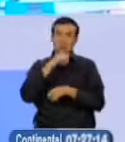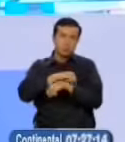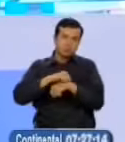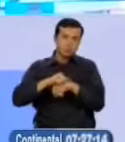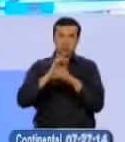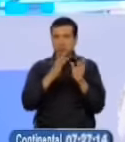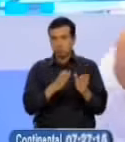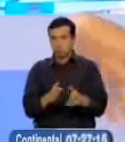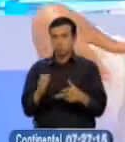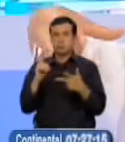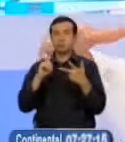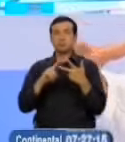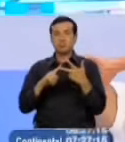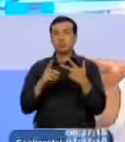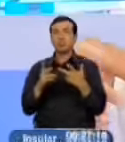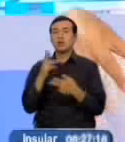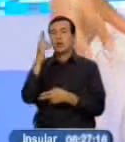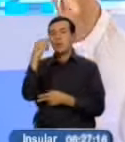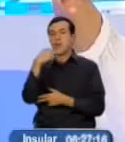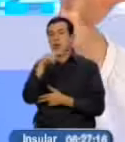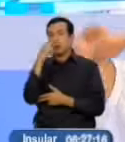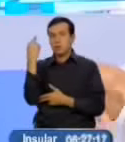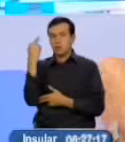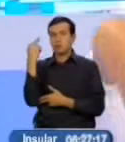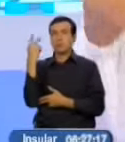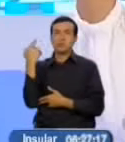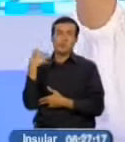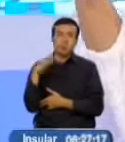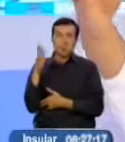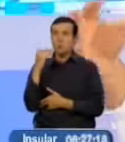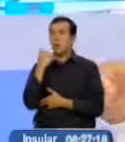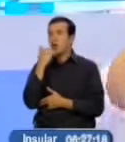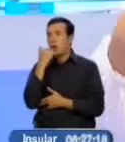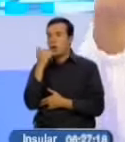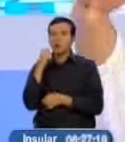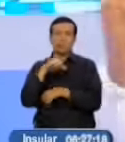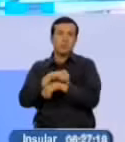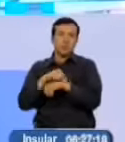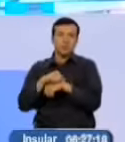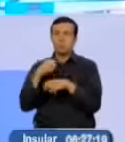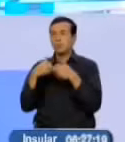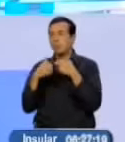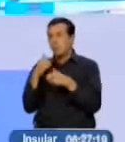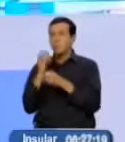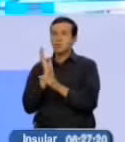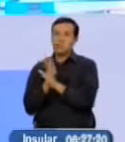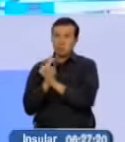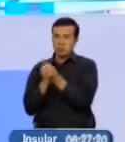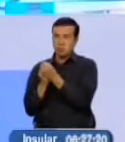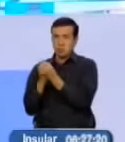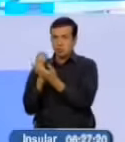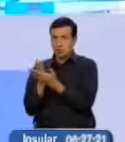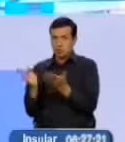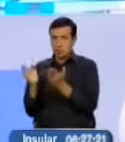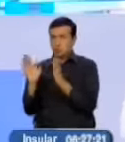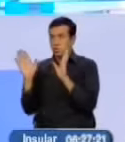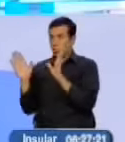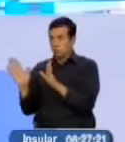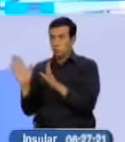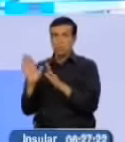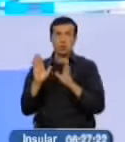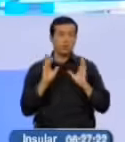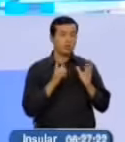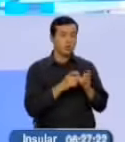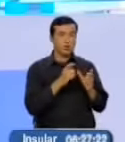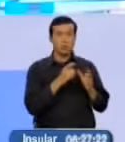un tratamiento médico. Y la rehabilitación, llámese cirugías reconstructivas, problema, acompañamiento psicológico. Las empresas de medicina prepagada solo